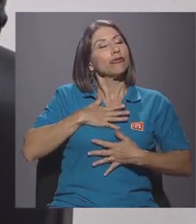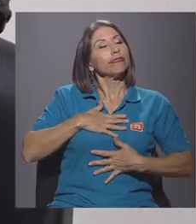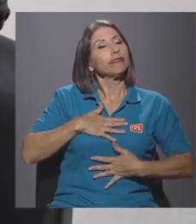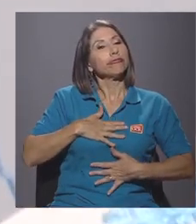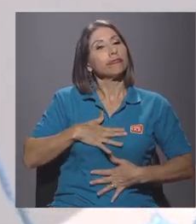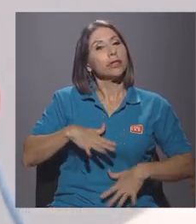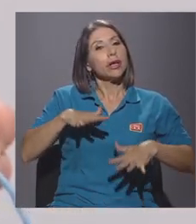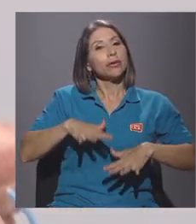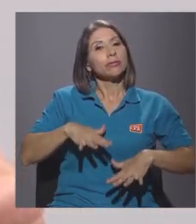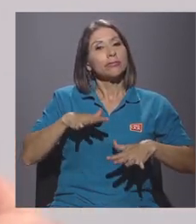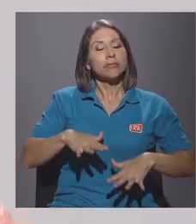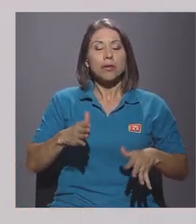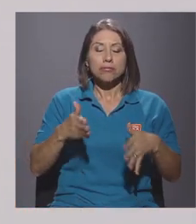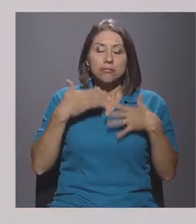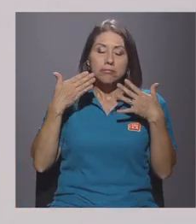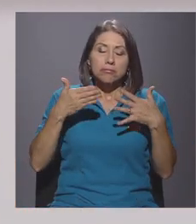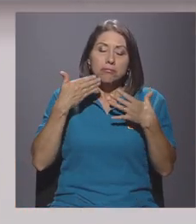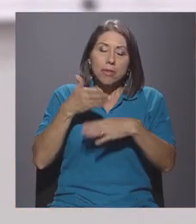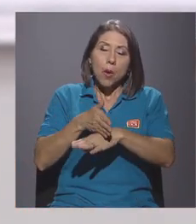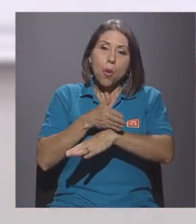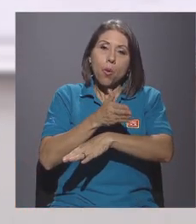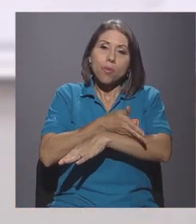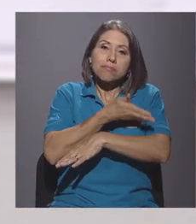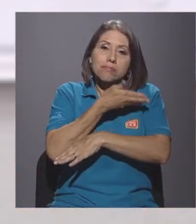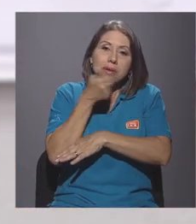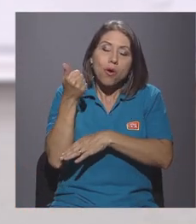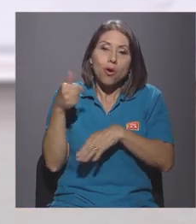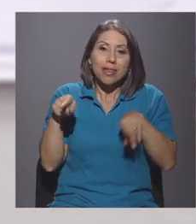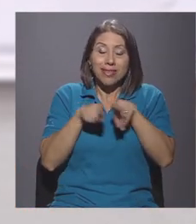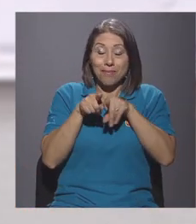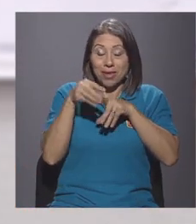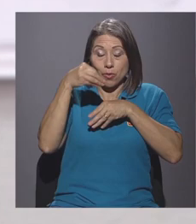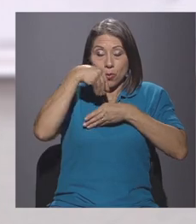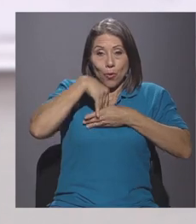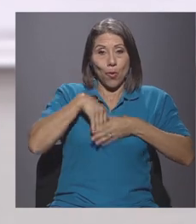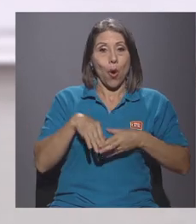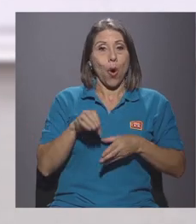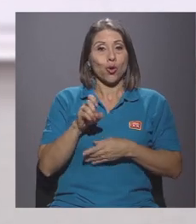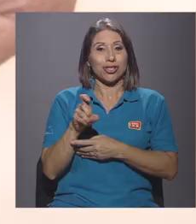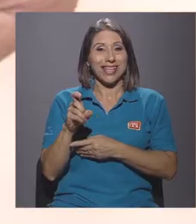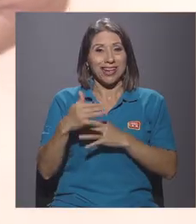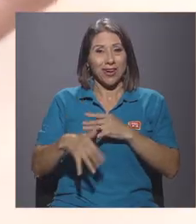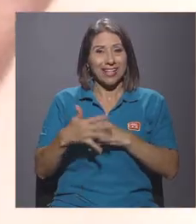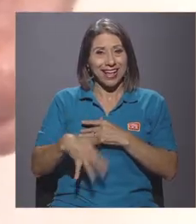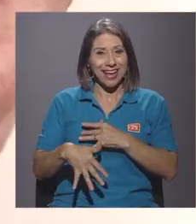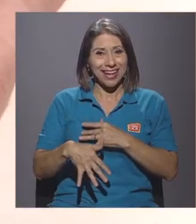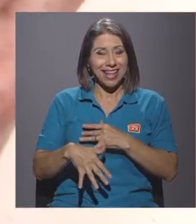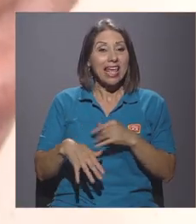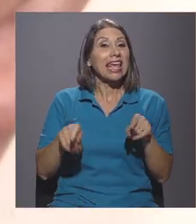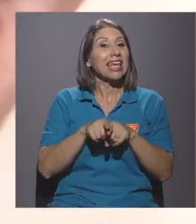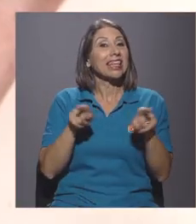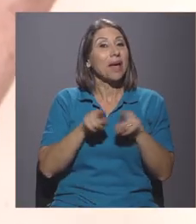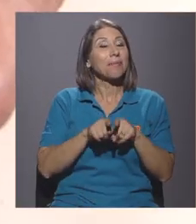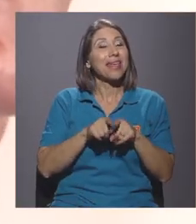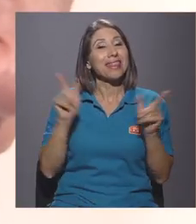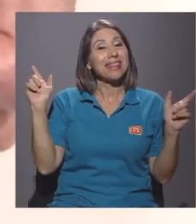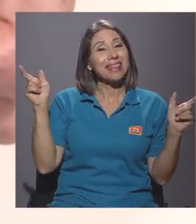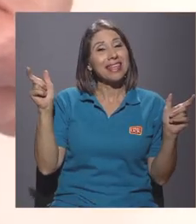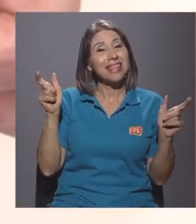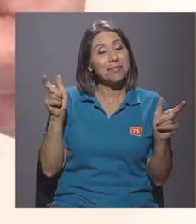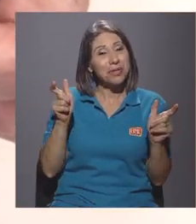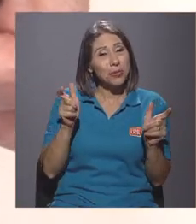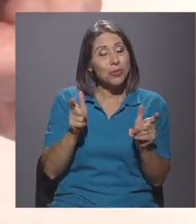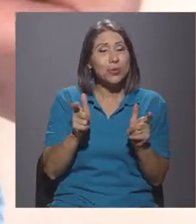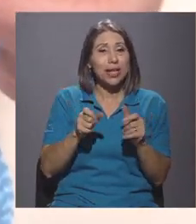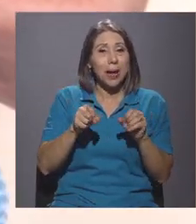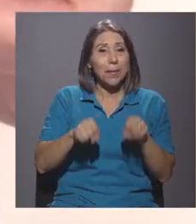mejorar la respiración, a obtener mejores niveles de oxígeno en la sangre y disminuye la probabilidad de que intenten extraerse las sondas y los